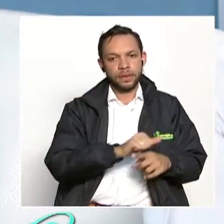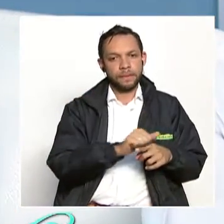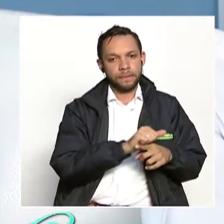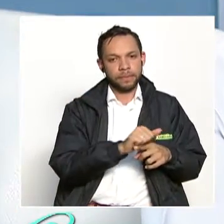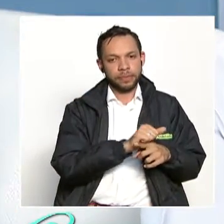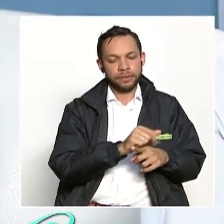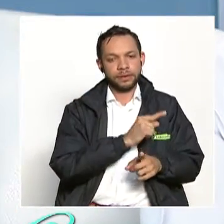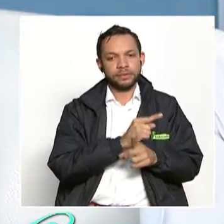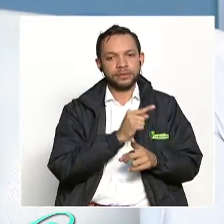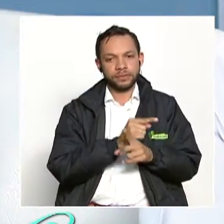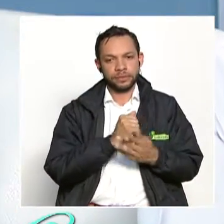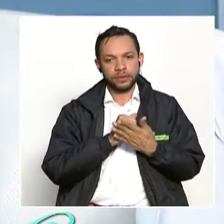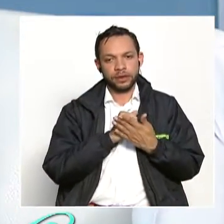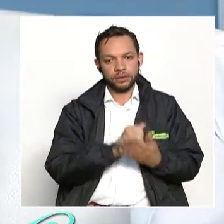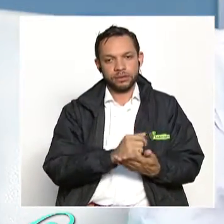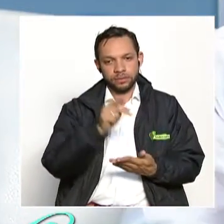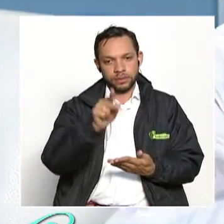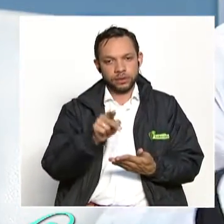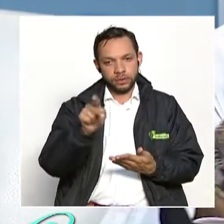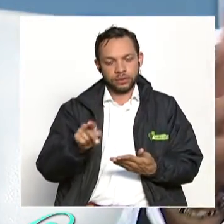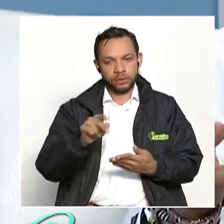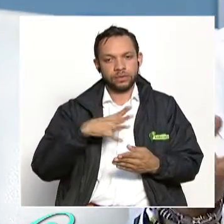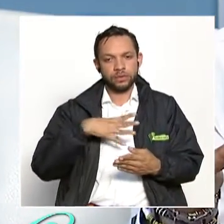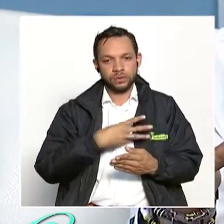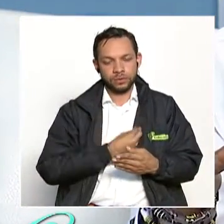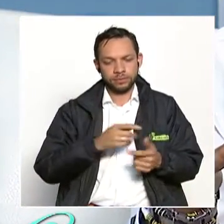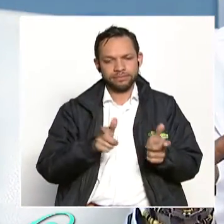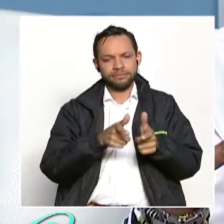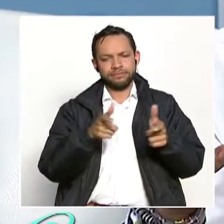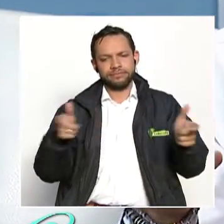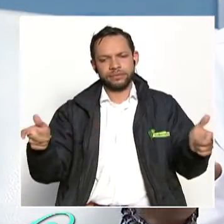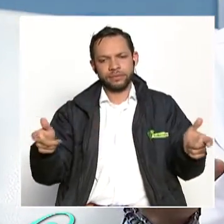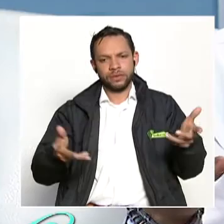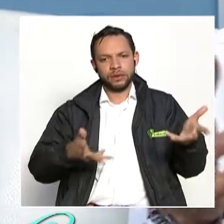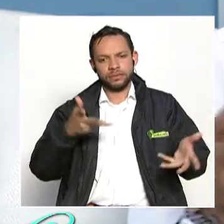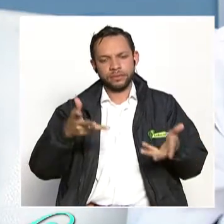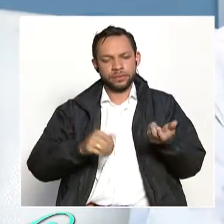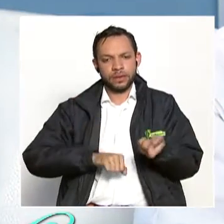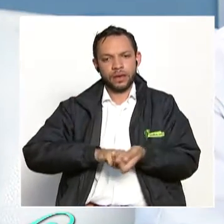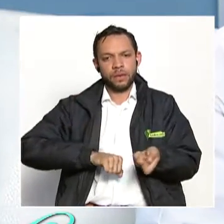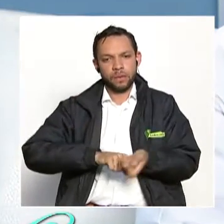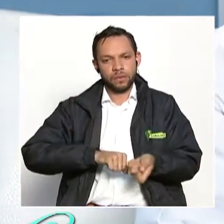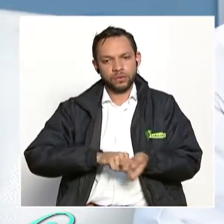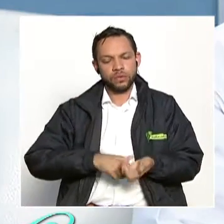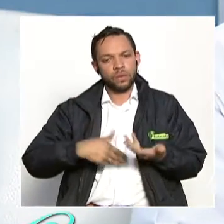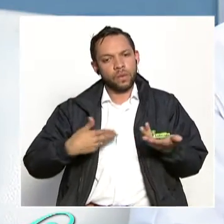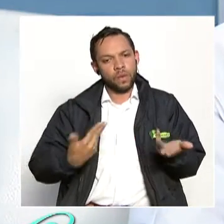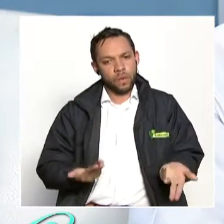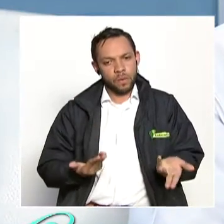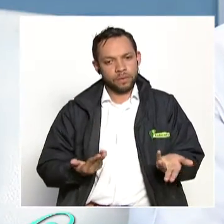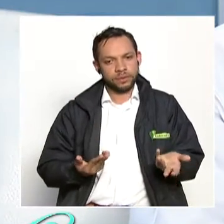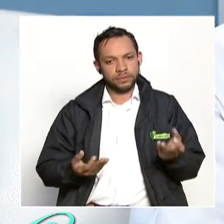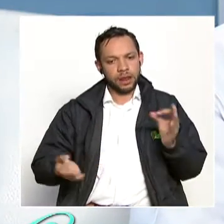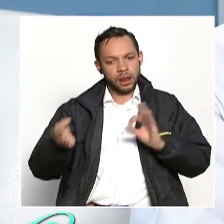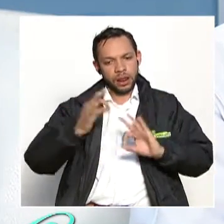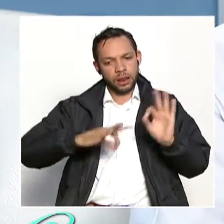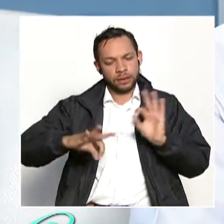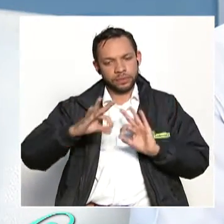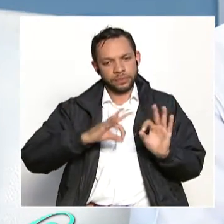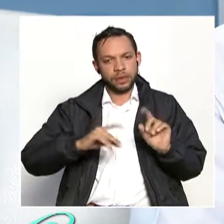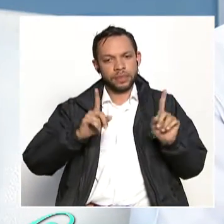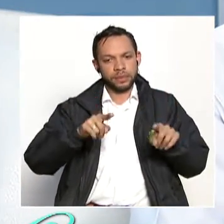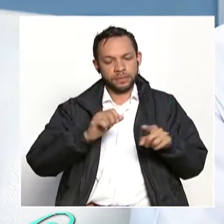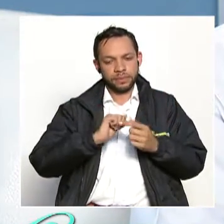práctico, para poder hacer algo grande de esos procesos frecuentes a través de la nutrición,